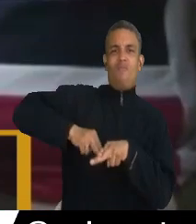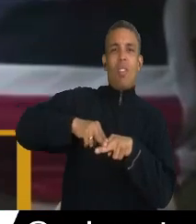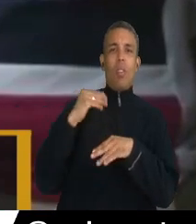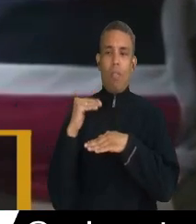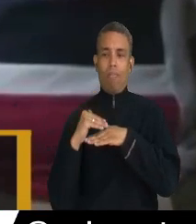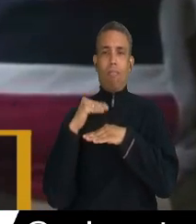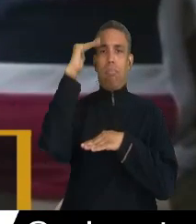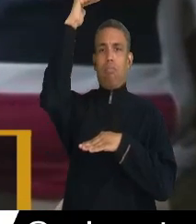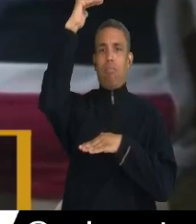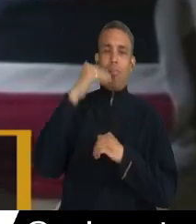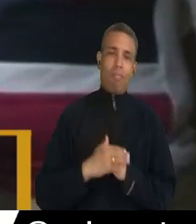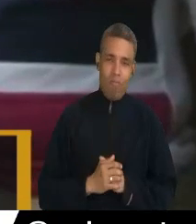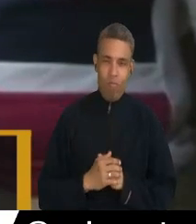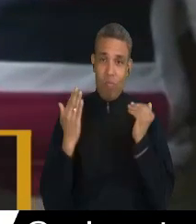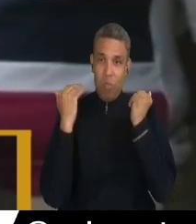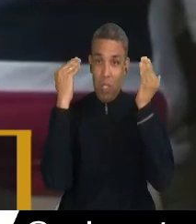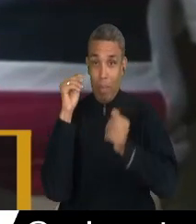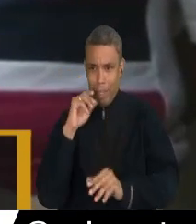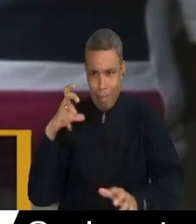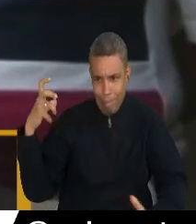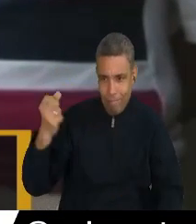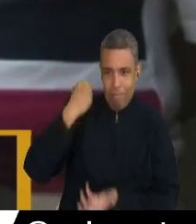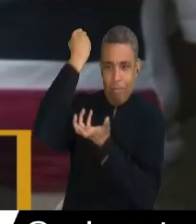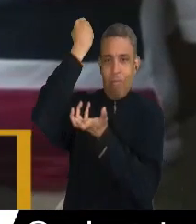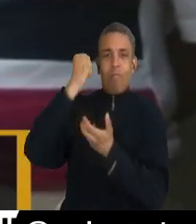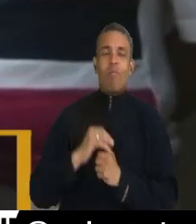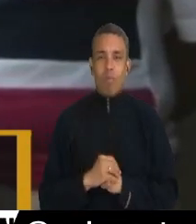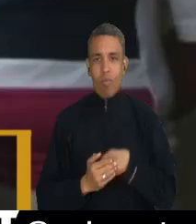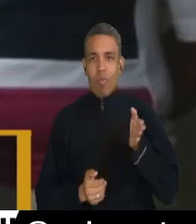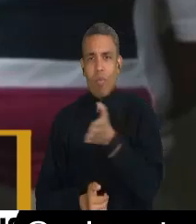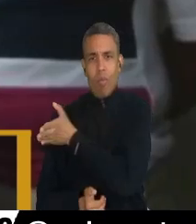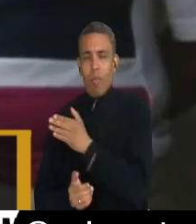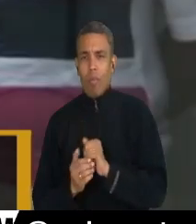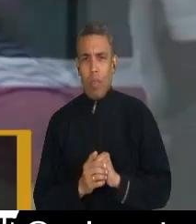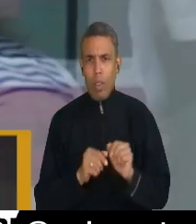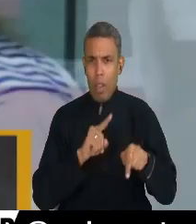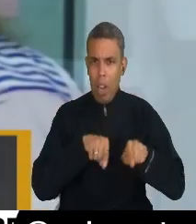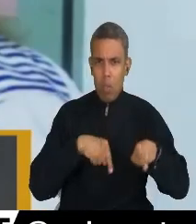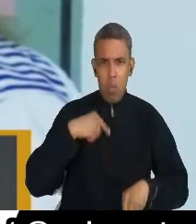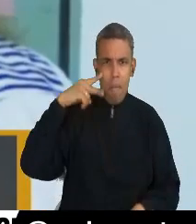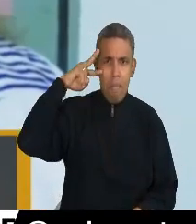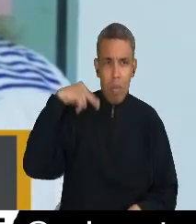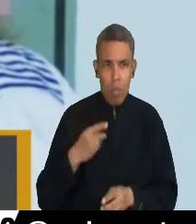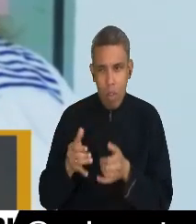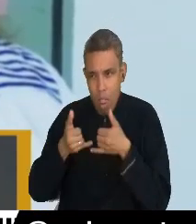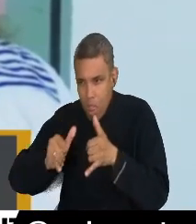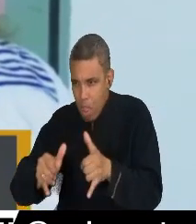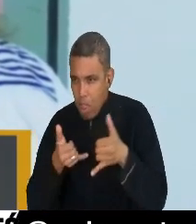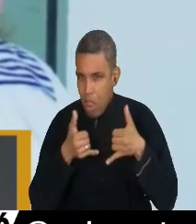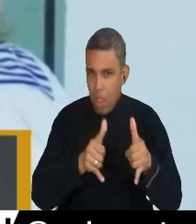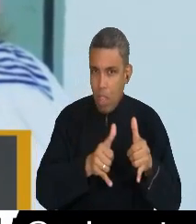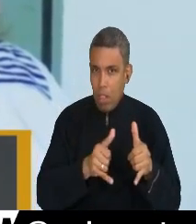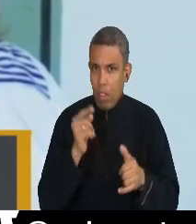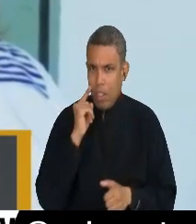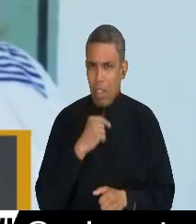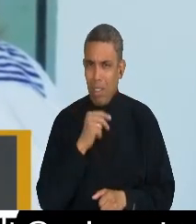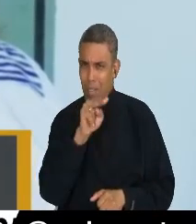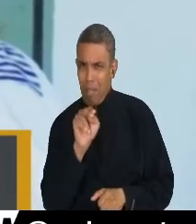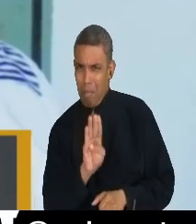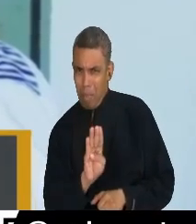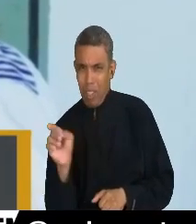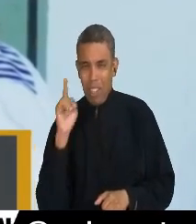Tras recibir algunas denuncias de posibles casos de estafa en zona rural de Barranca Bermeja, la jefe de Planeación Municipal, Elizabeth Lobo